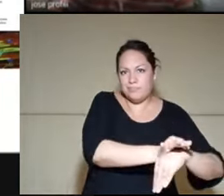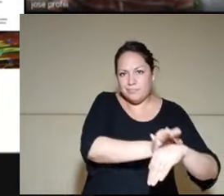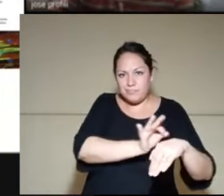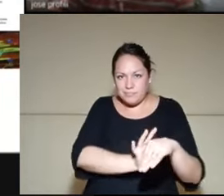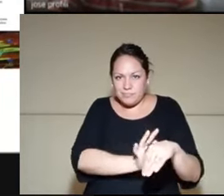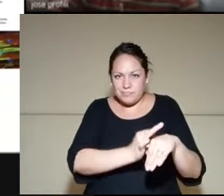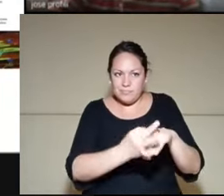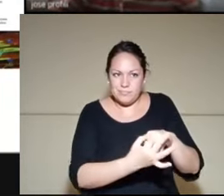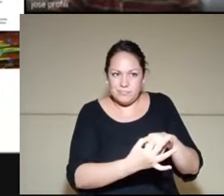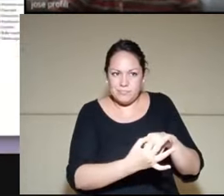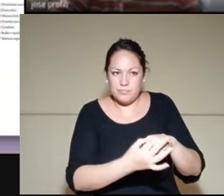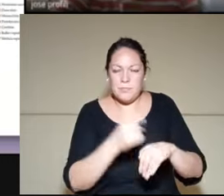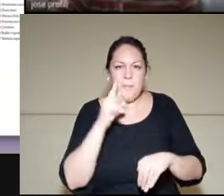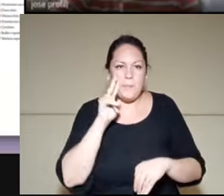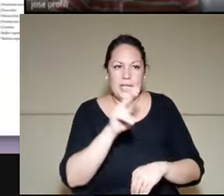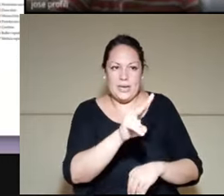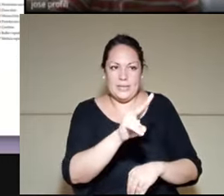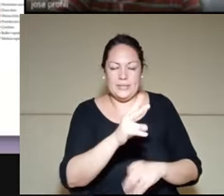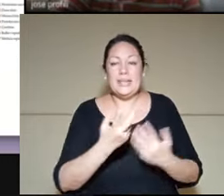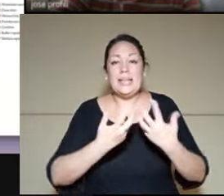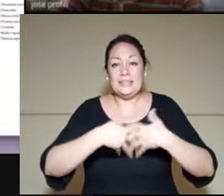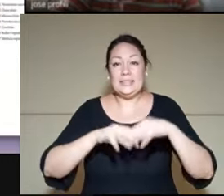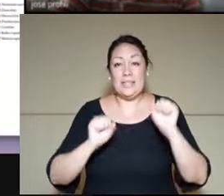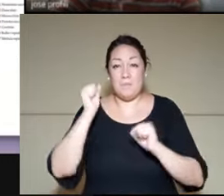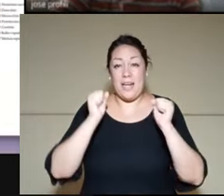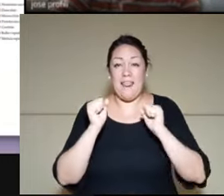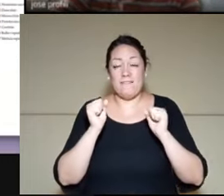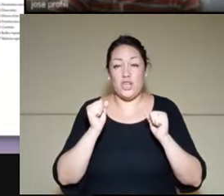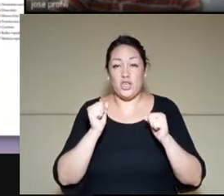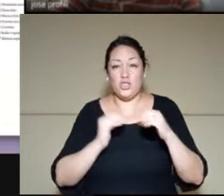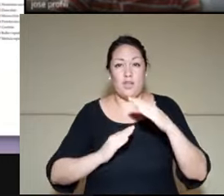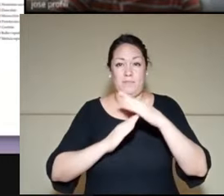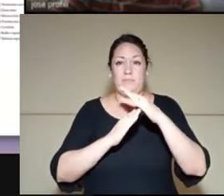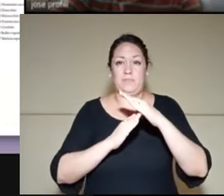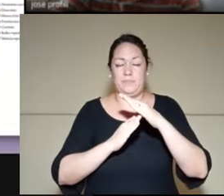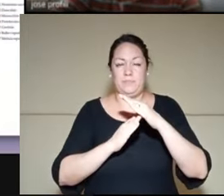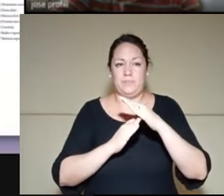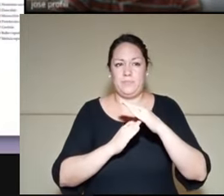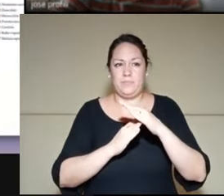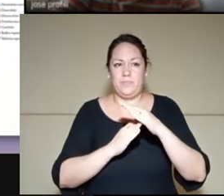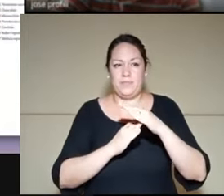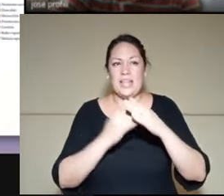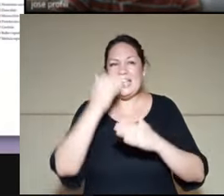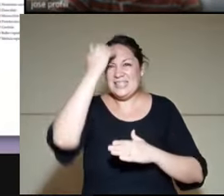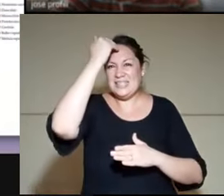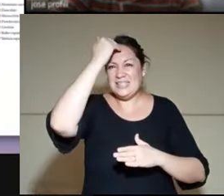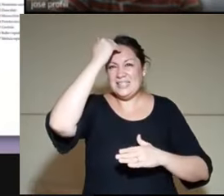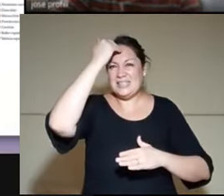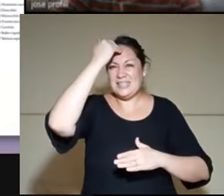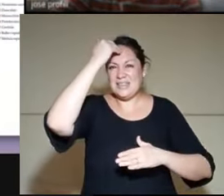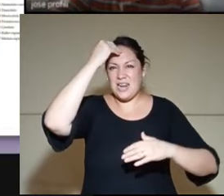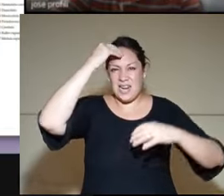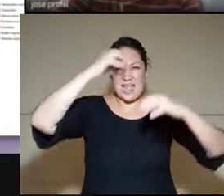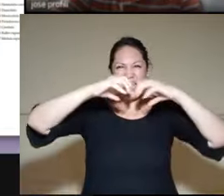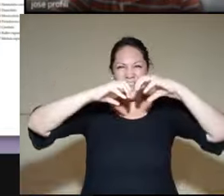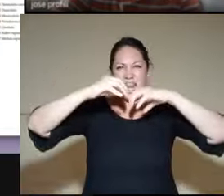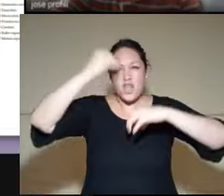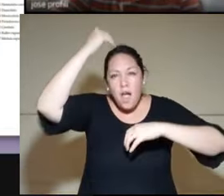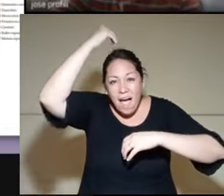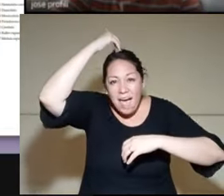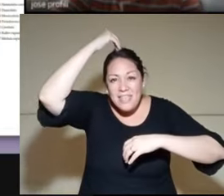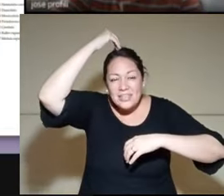neuronas. Fíjense entonces, tengo yo un sistema nervioso central que está ubicado dentro del